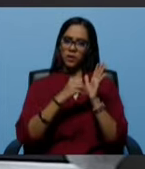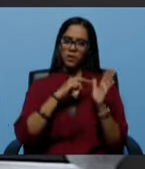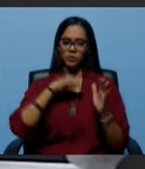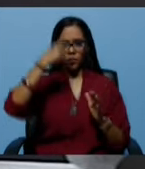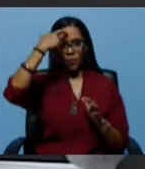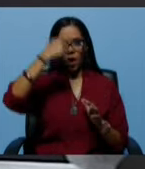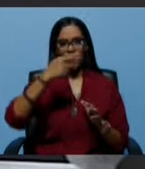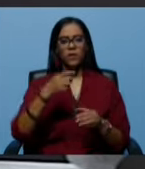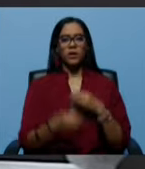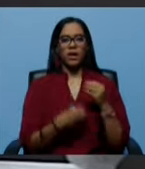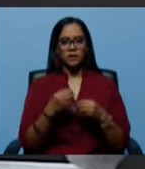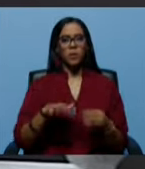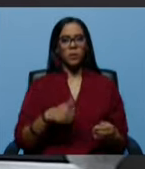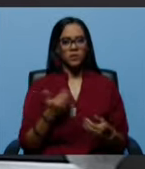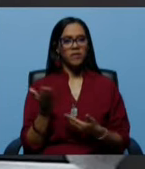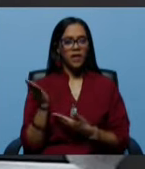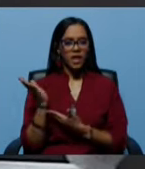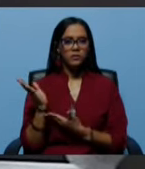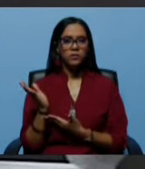Que es el que hace posible esto.